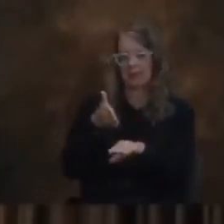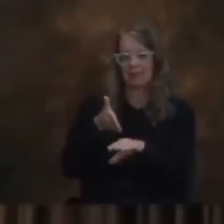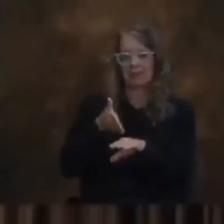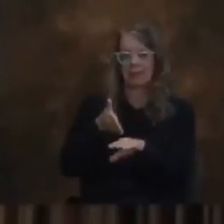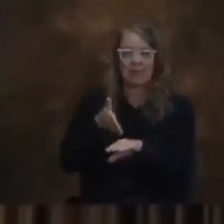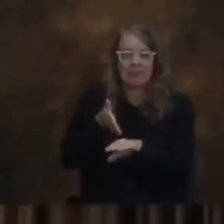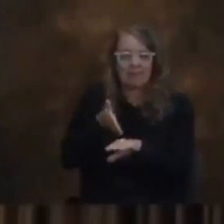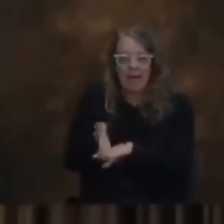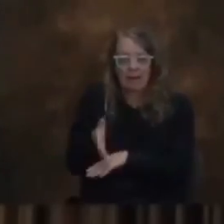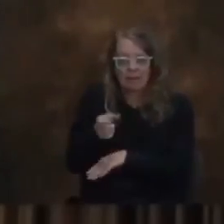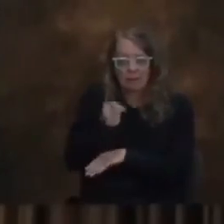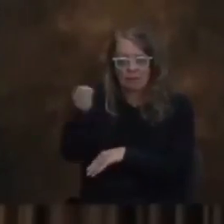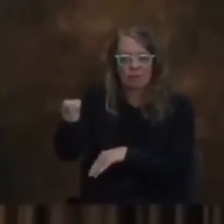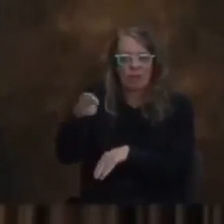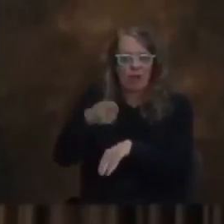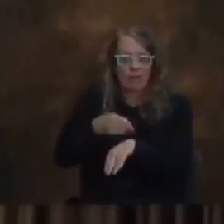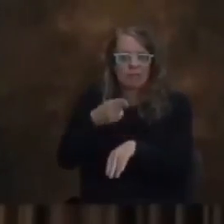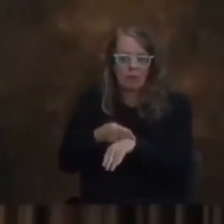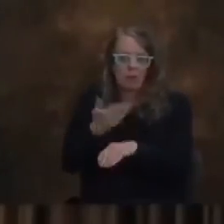malas